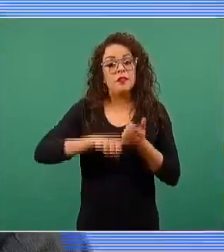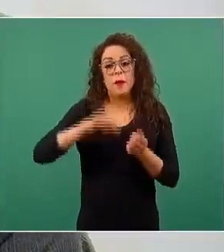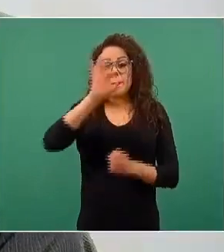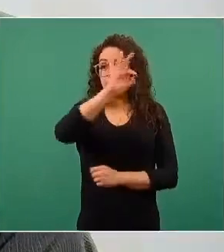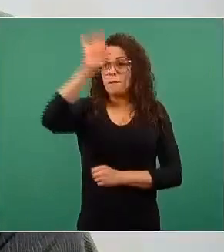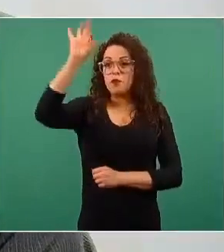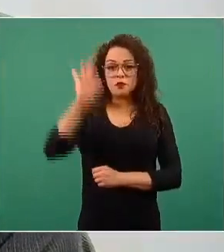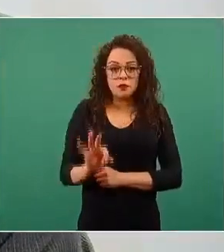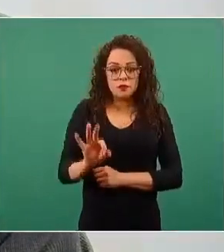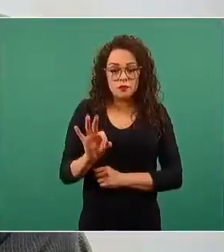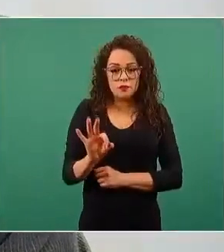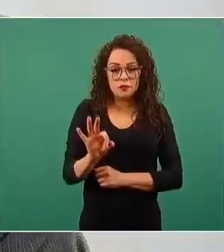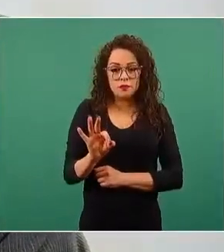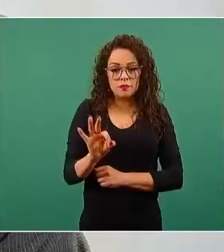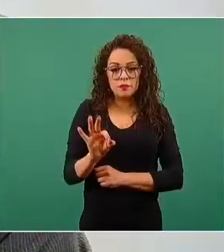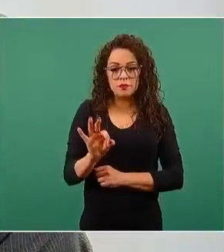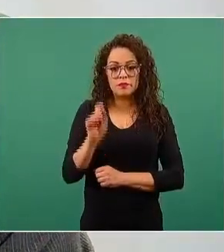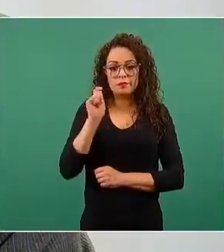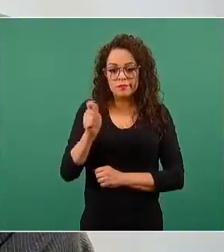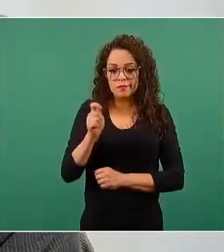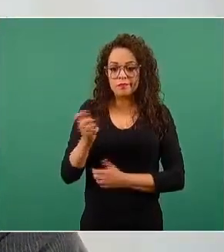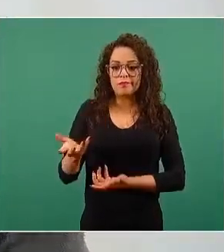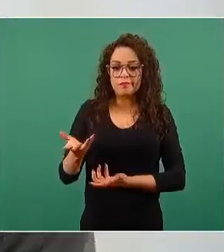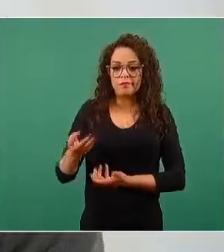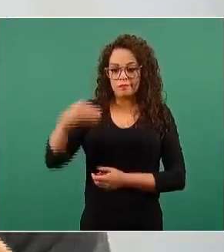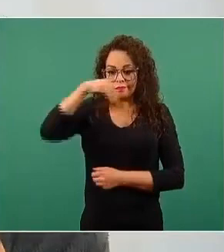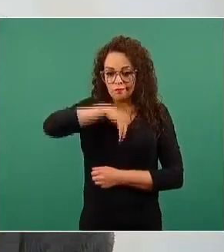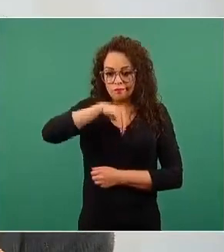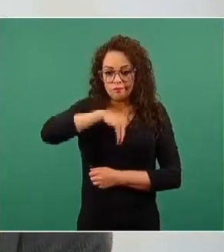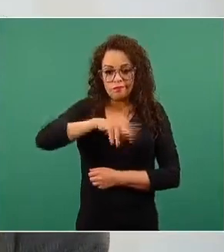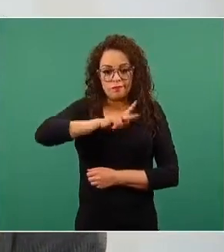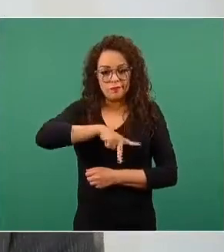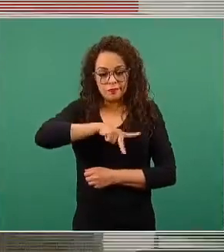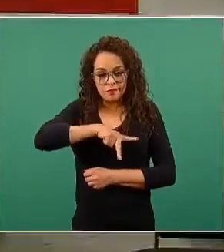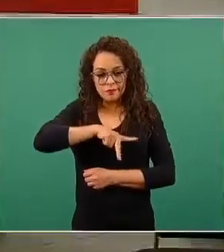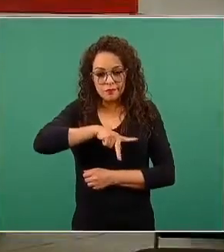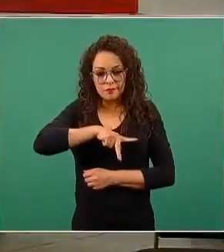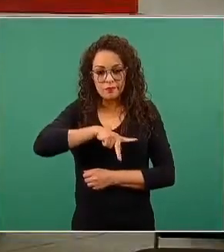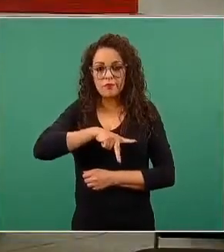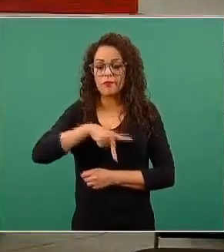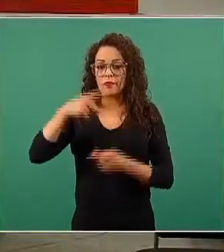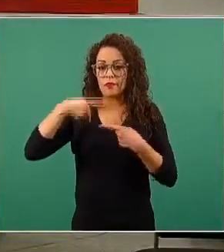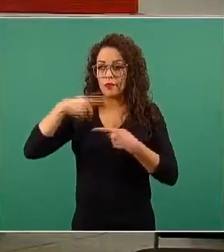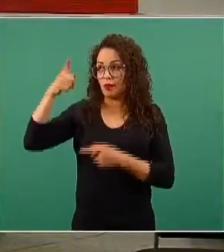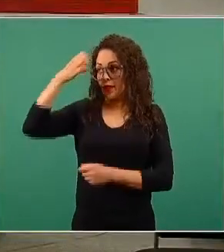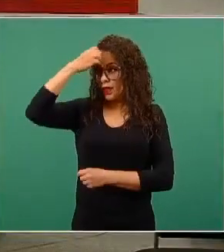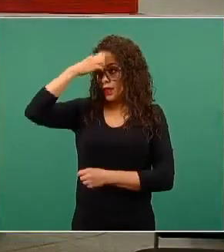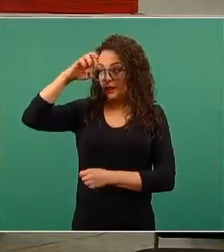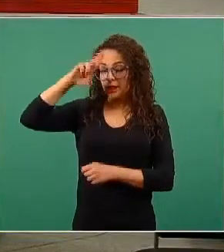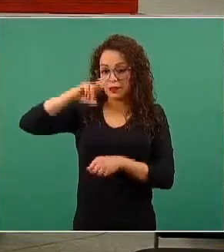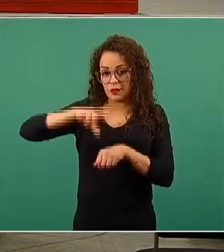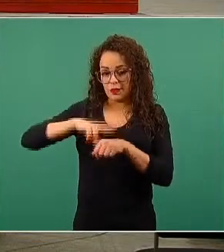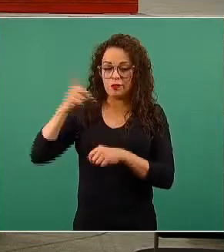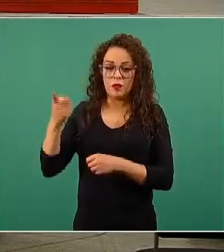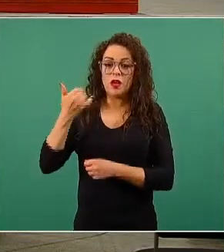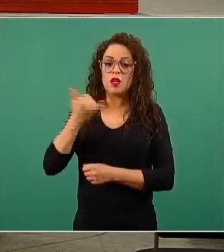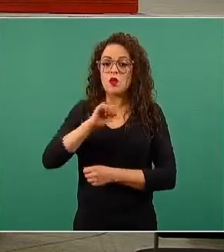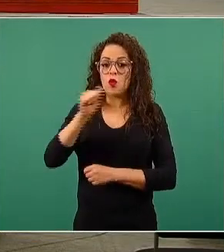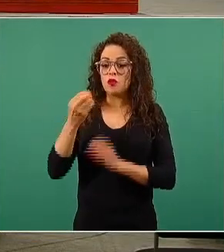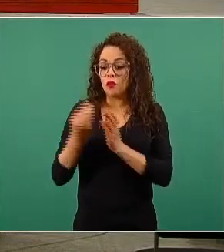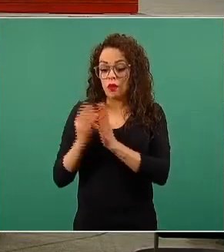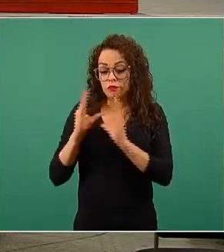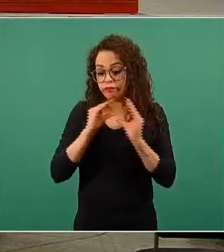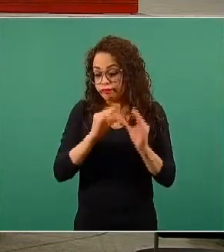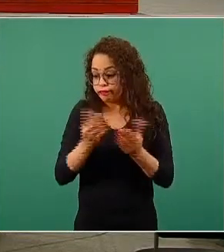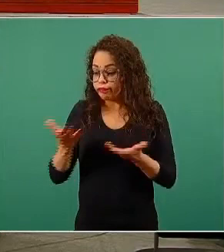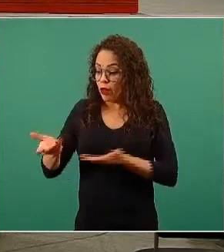ataque y seguramente las convivencias que tuvieron en una primera instancia los extranjeros entre ellos y después en la capacitación, pues